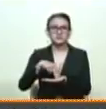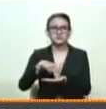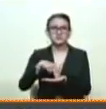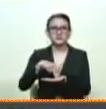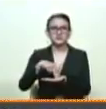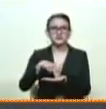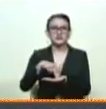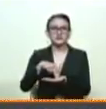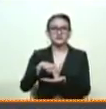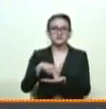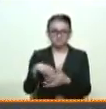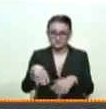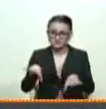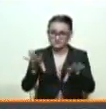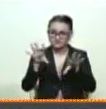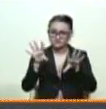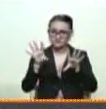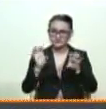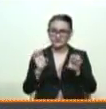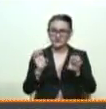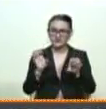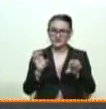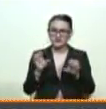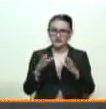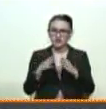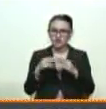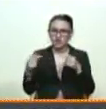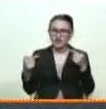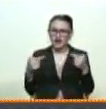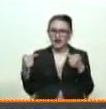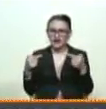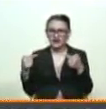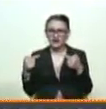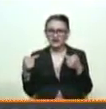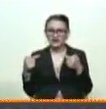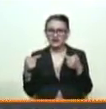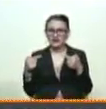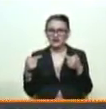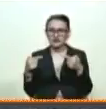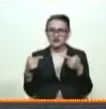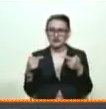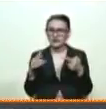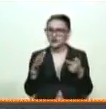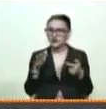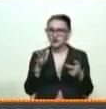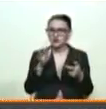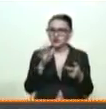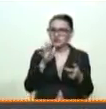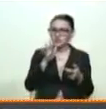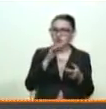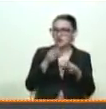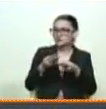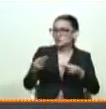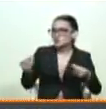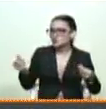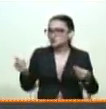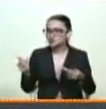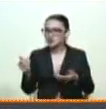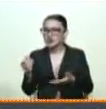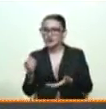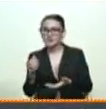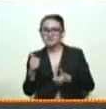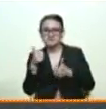y entendamos que todas las guerras no tienen nobles propósitos. Los